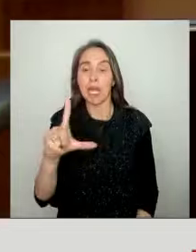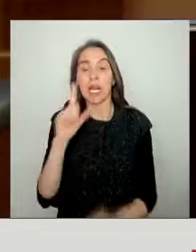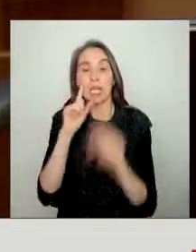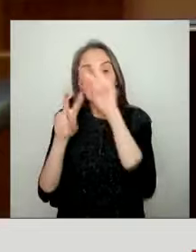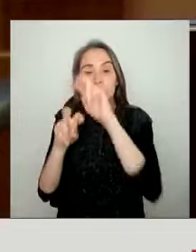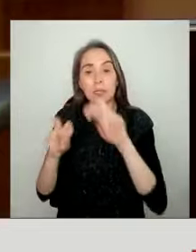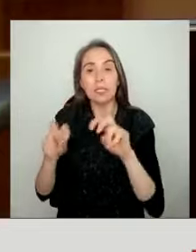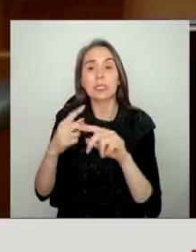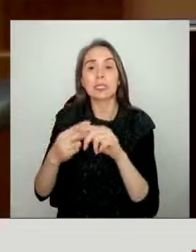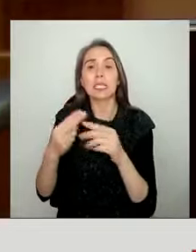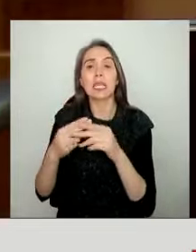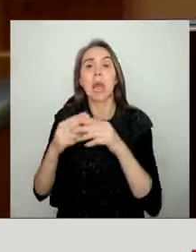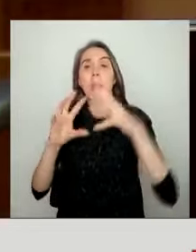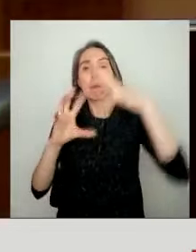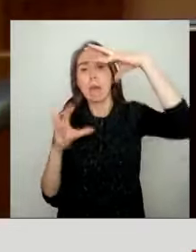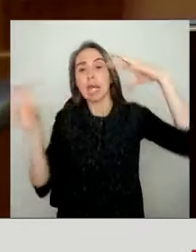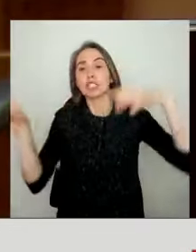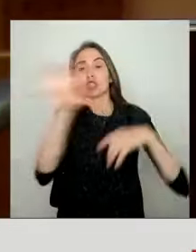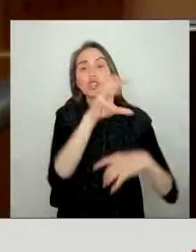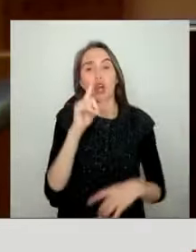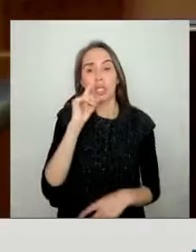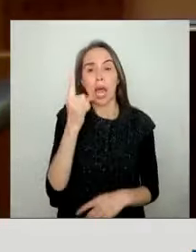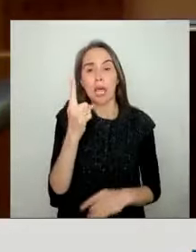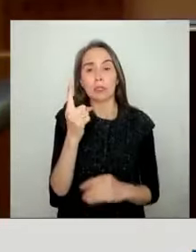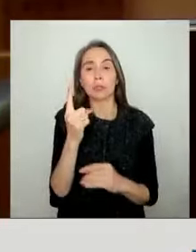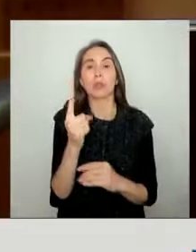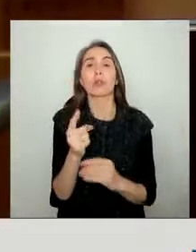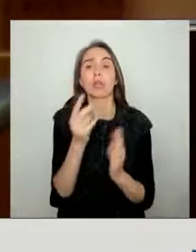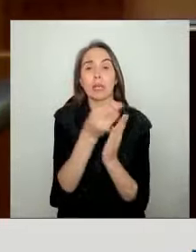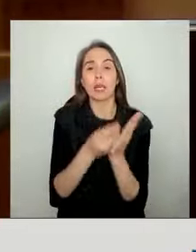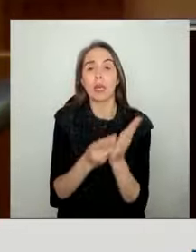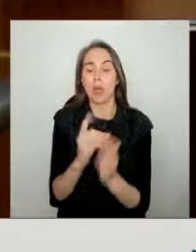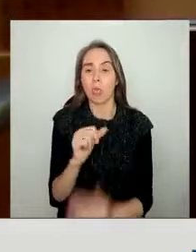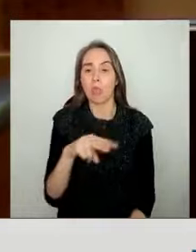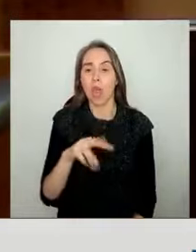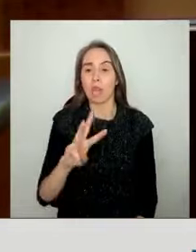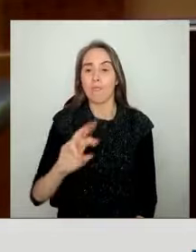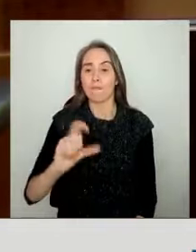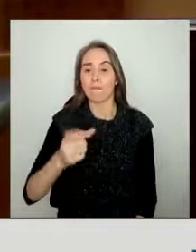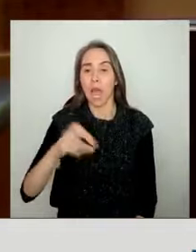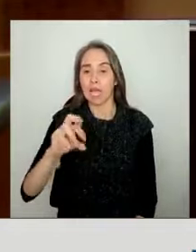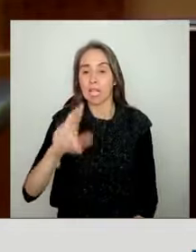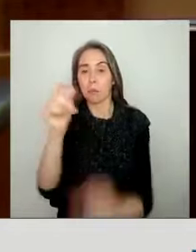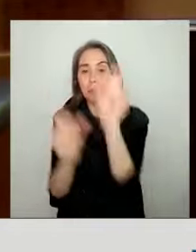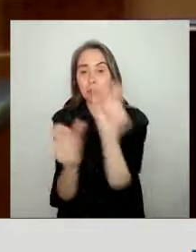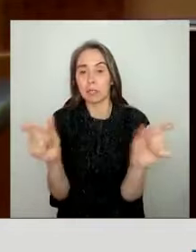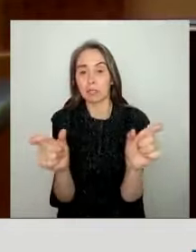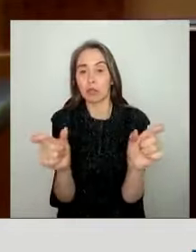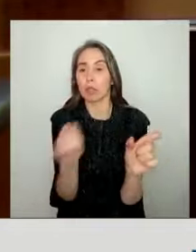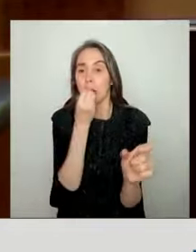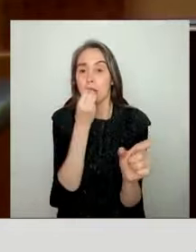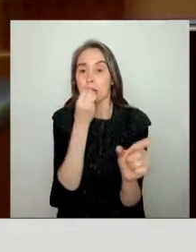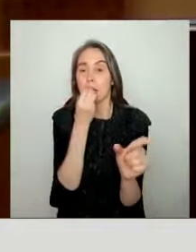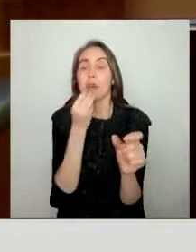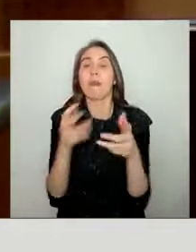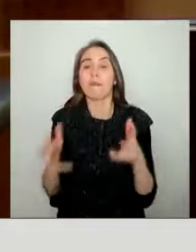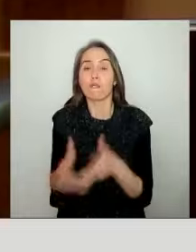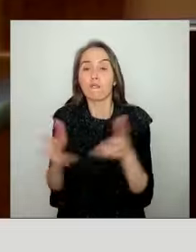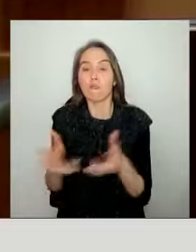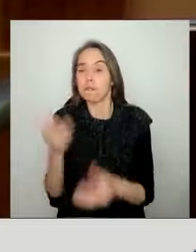documentados Por dan badner revelan que las poblaciones que siguen una dieta rica en frutas